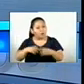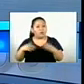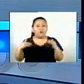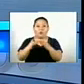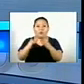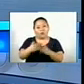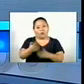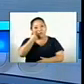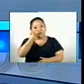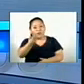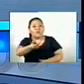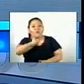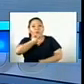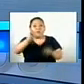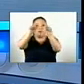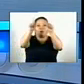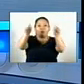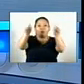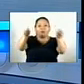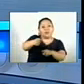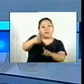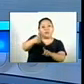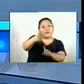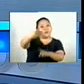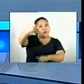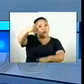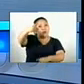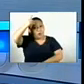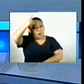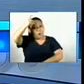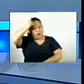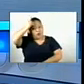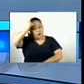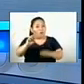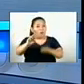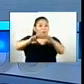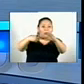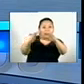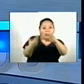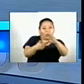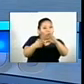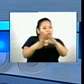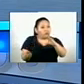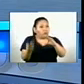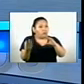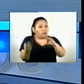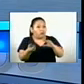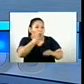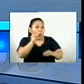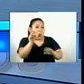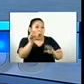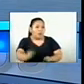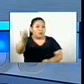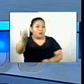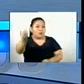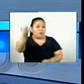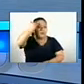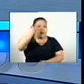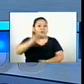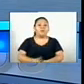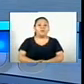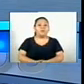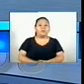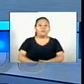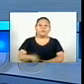sintonicen Noticiero Hechos también el sábado Noticiero Hechos también el domingo actualizaciones en redes sociales para que ustedes también en fin de semana se mantengan bien informados